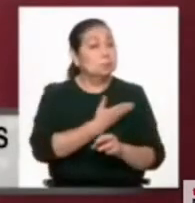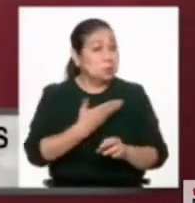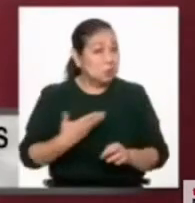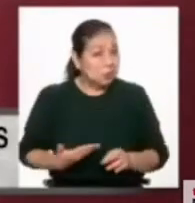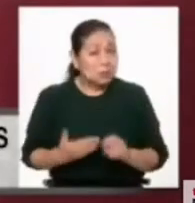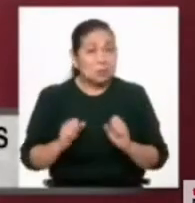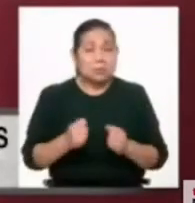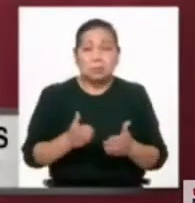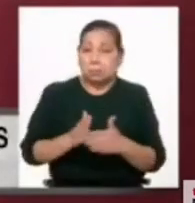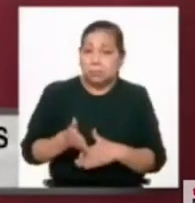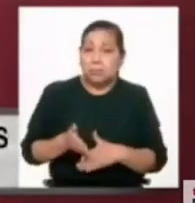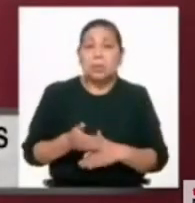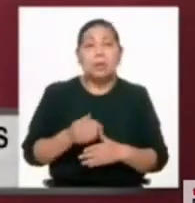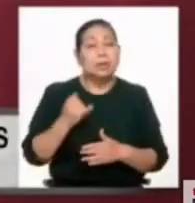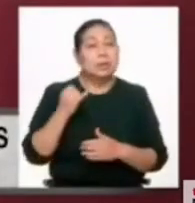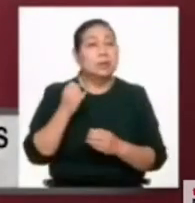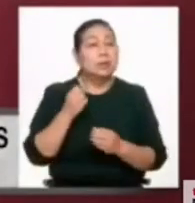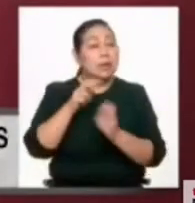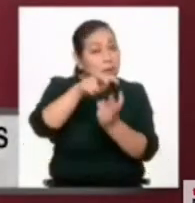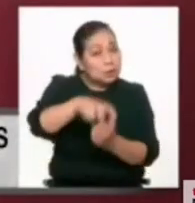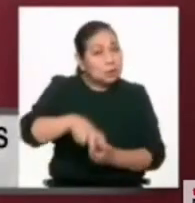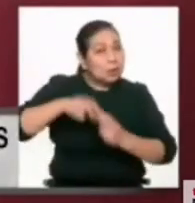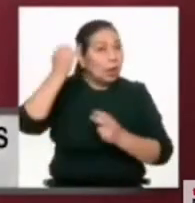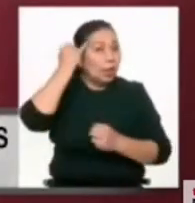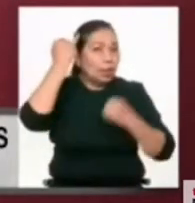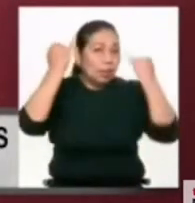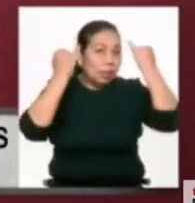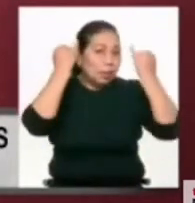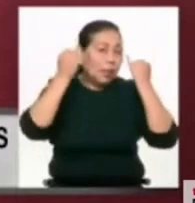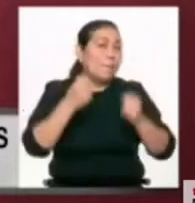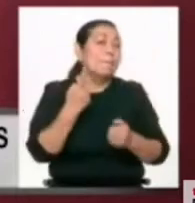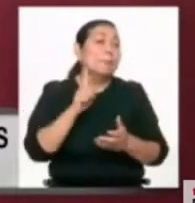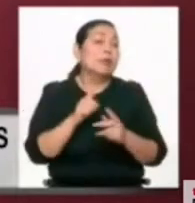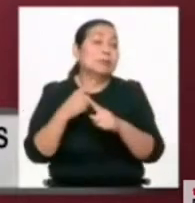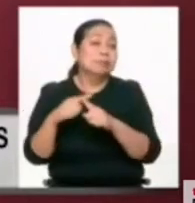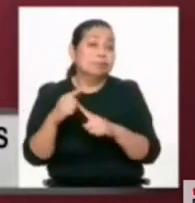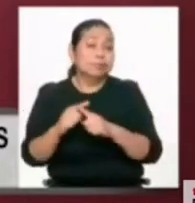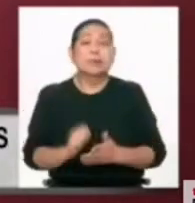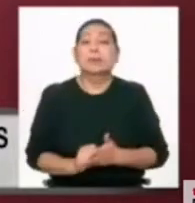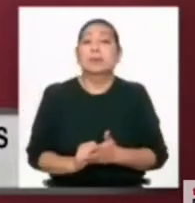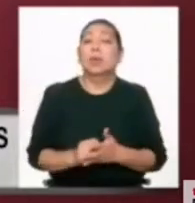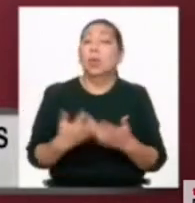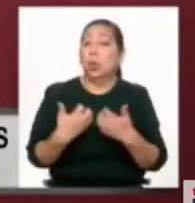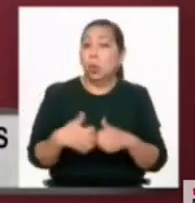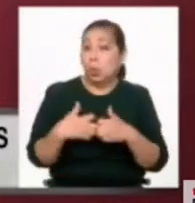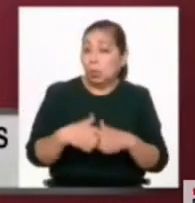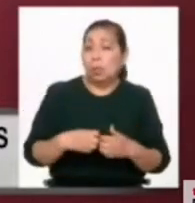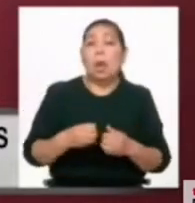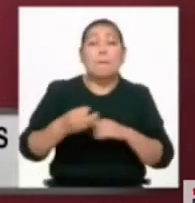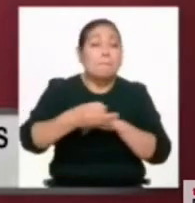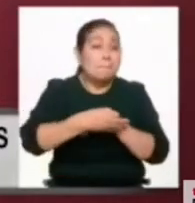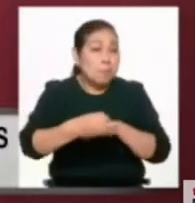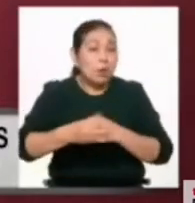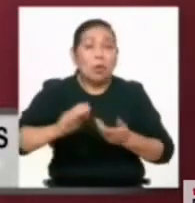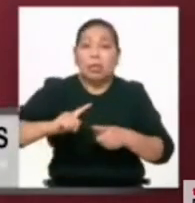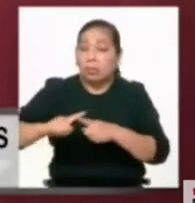de la República a través de Agroideas, que está dando el respaldo a los diferentes empresarios,